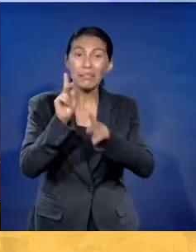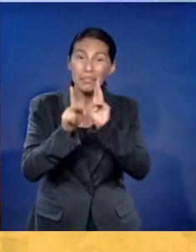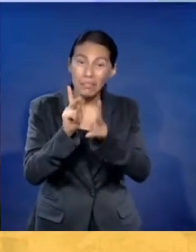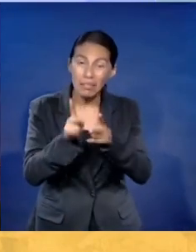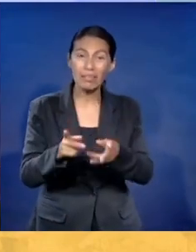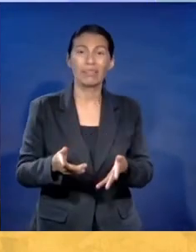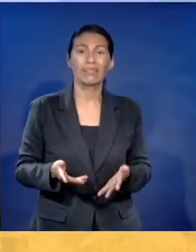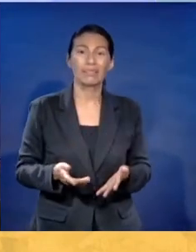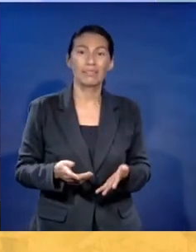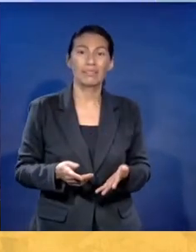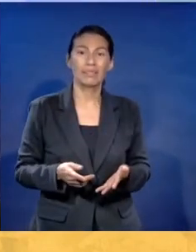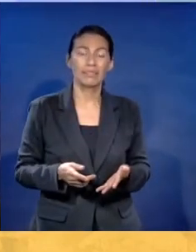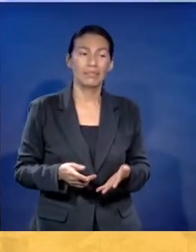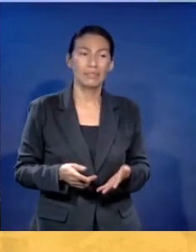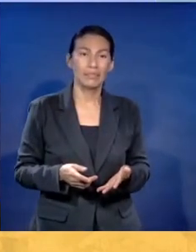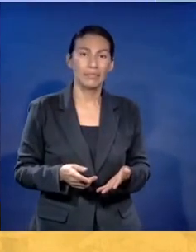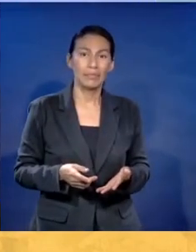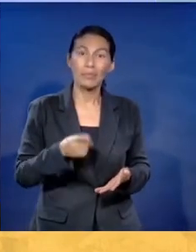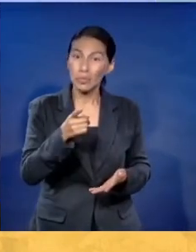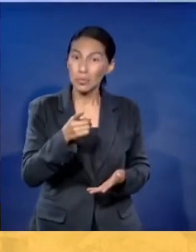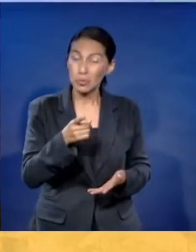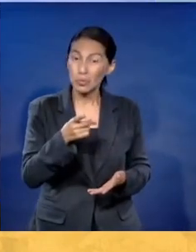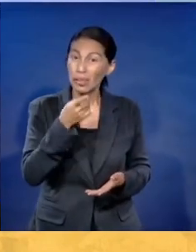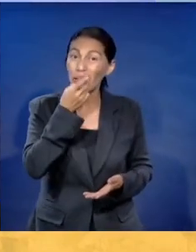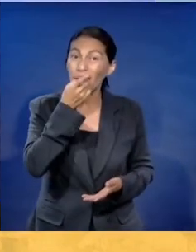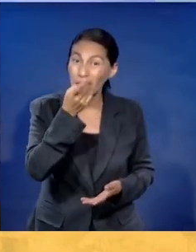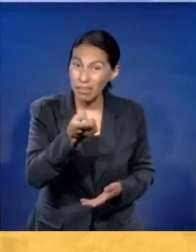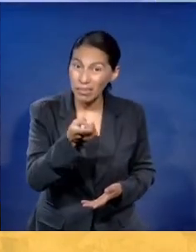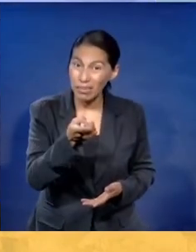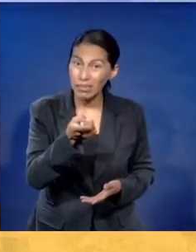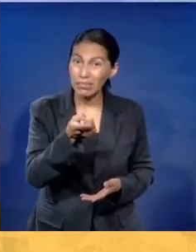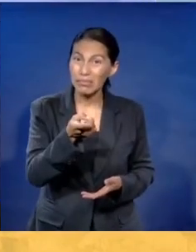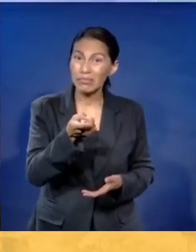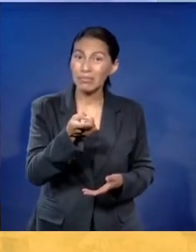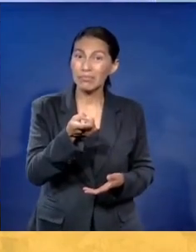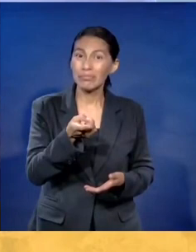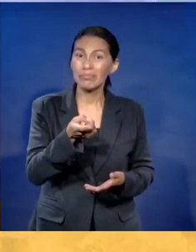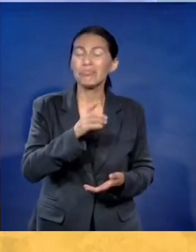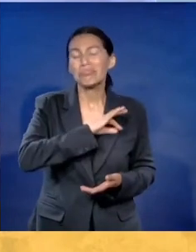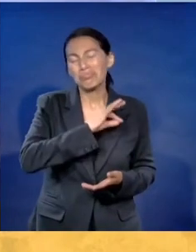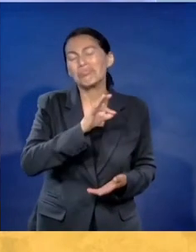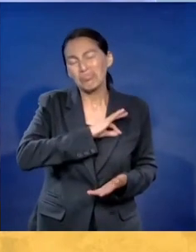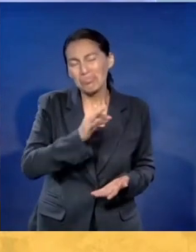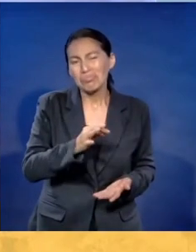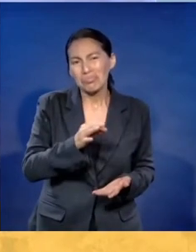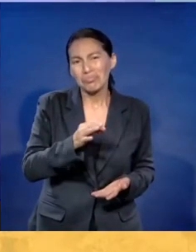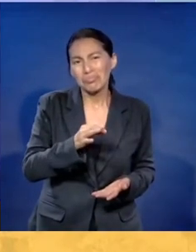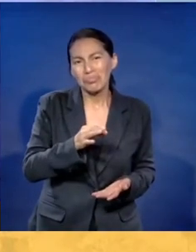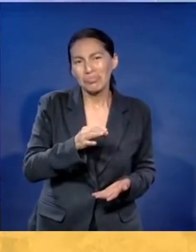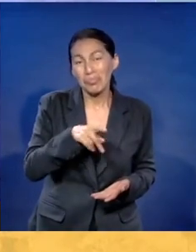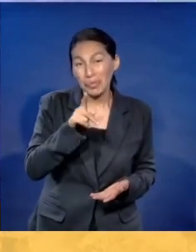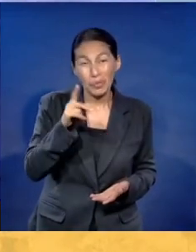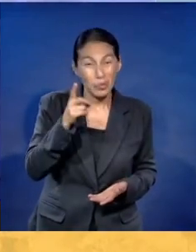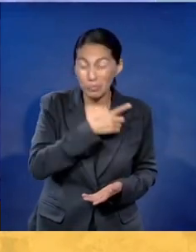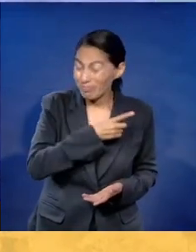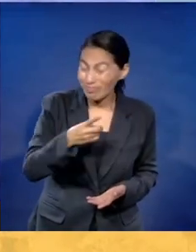no puedes decir cosas Bueno sí podemos lo hacemos todo el tiempo